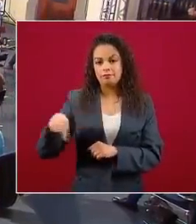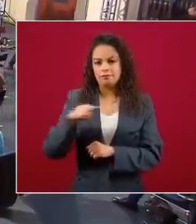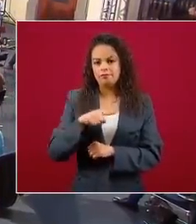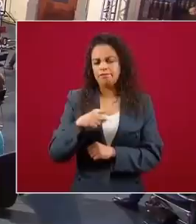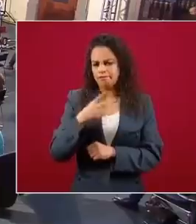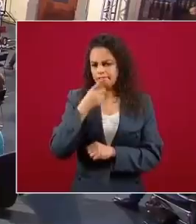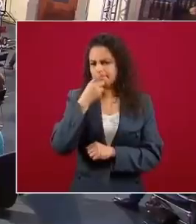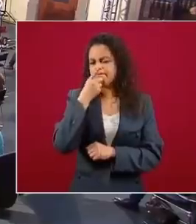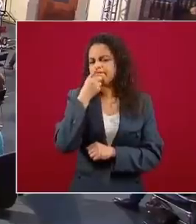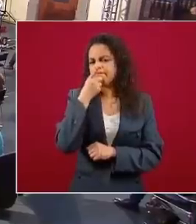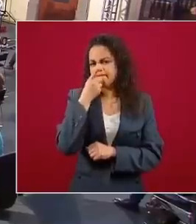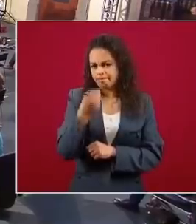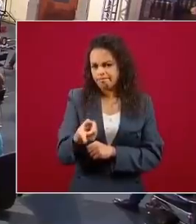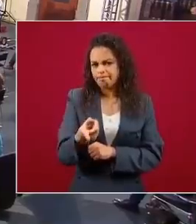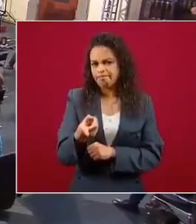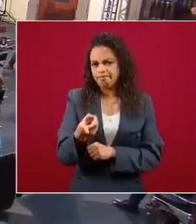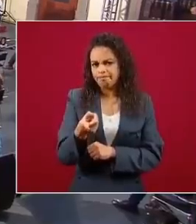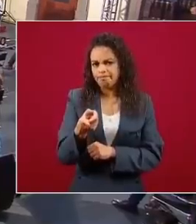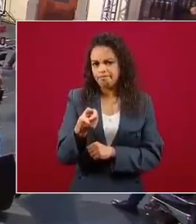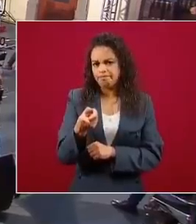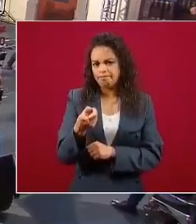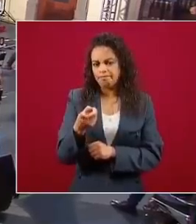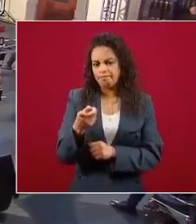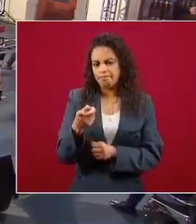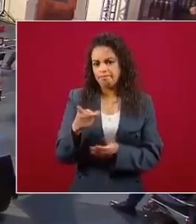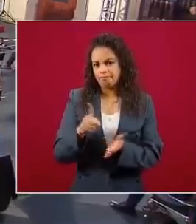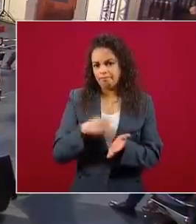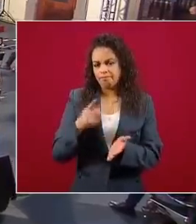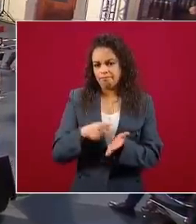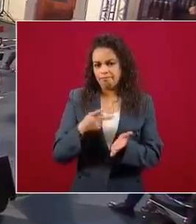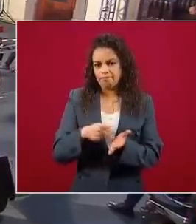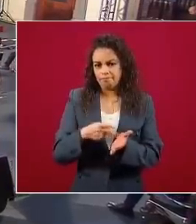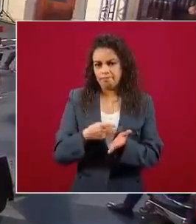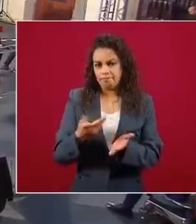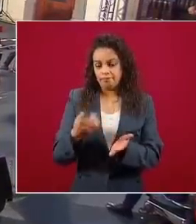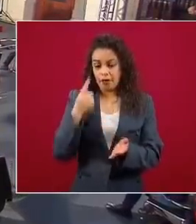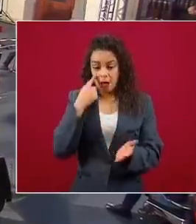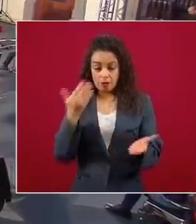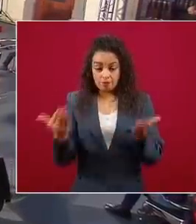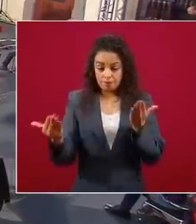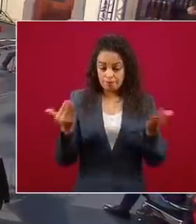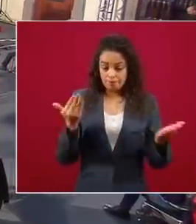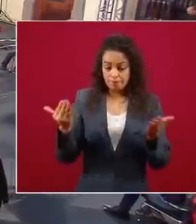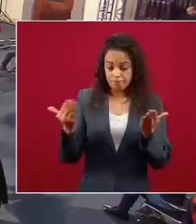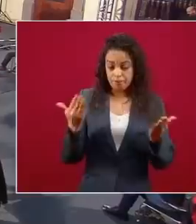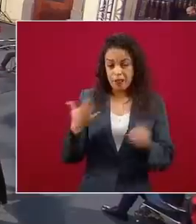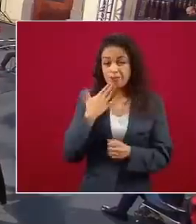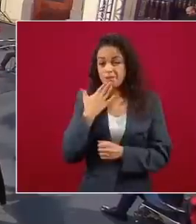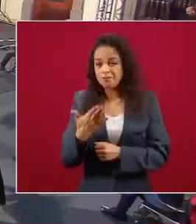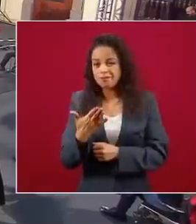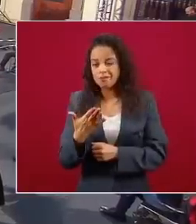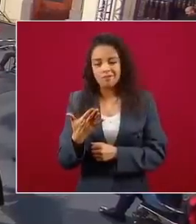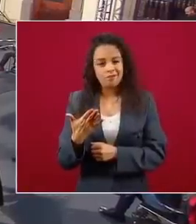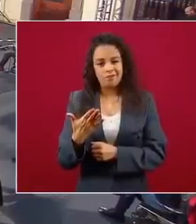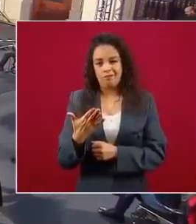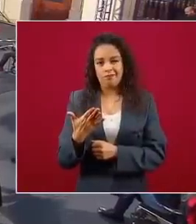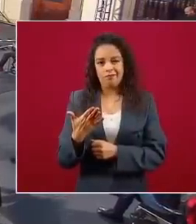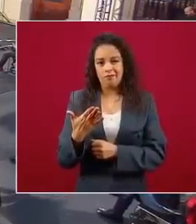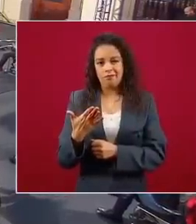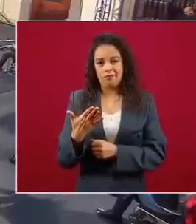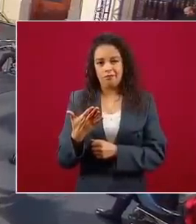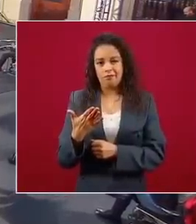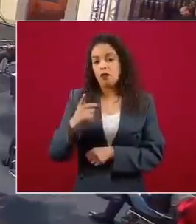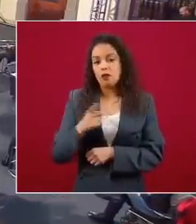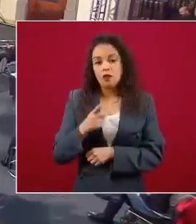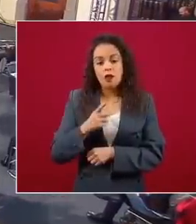no son buenas las comparaciones, porque no se debe de perder ni una sola